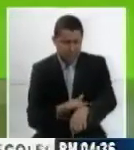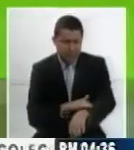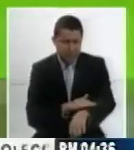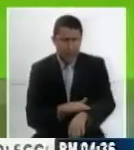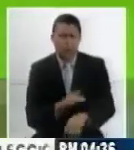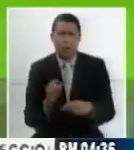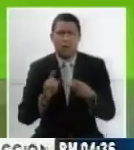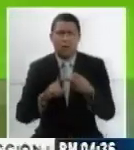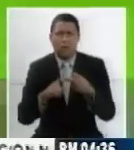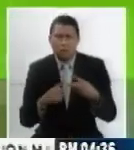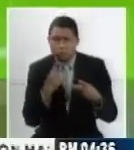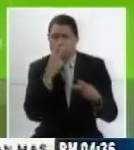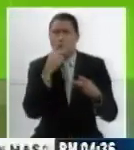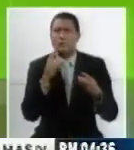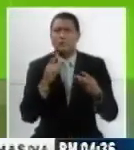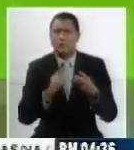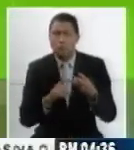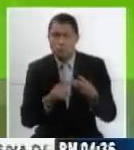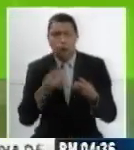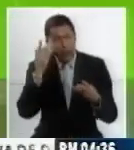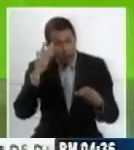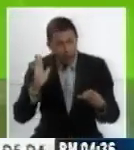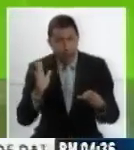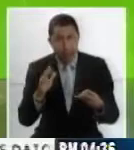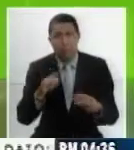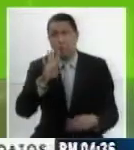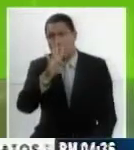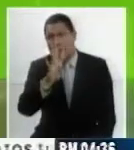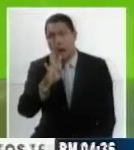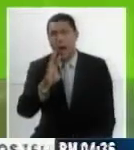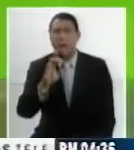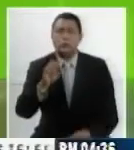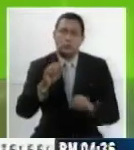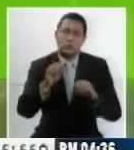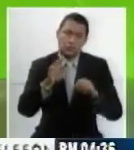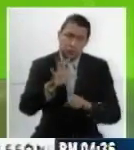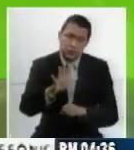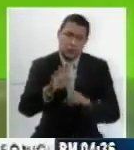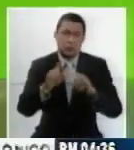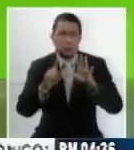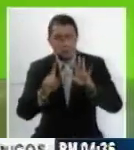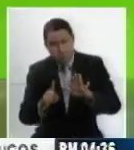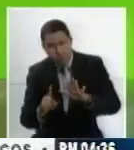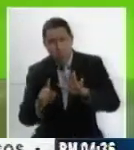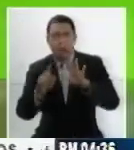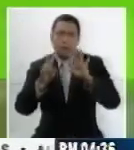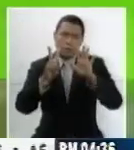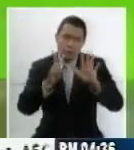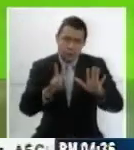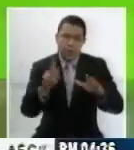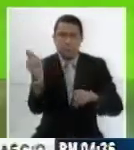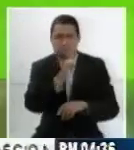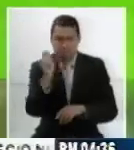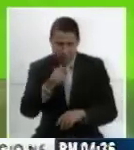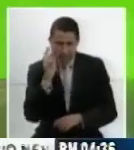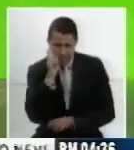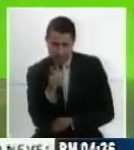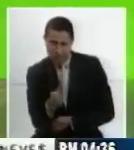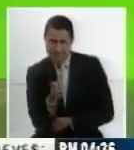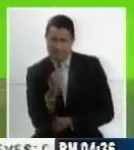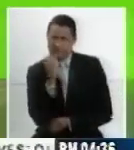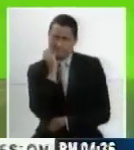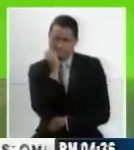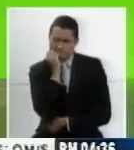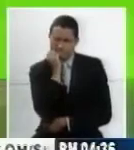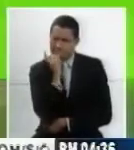aparecer signos en la vía respiratoria y quizá a partir de los 4, 5, 6, 7 meses comenzamos a tener muchos signos que nos dicen a nosotros los médicos